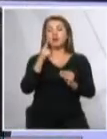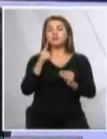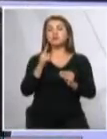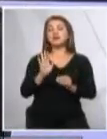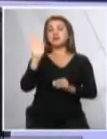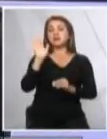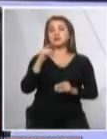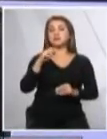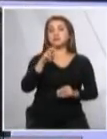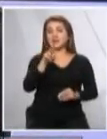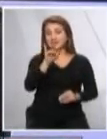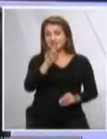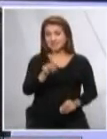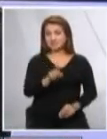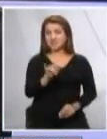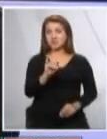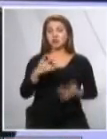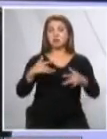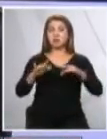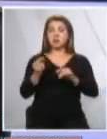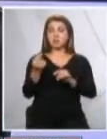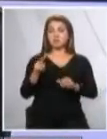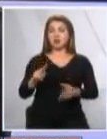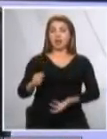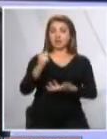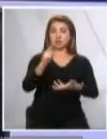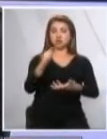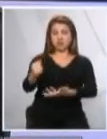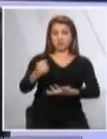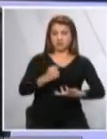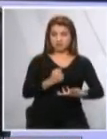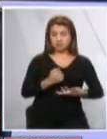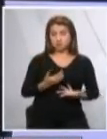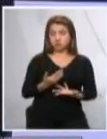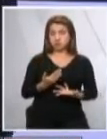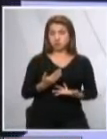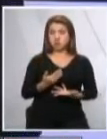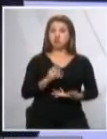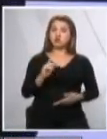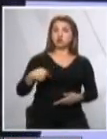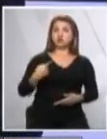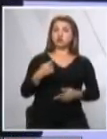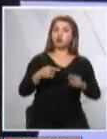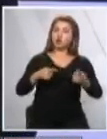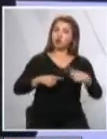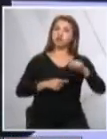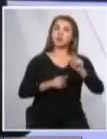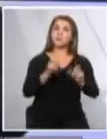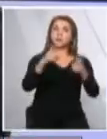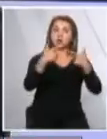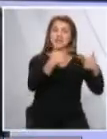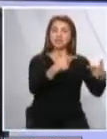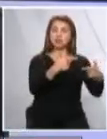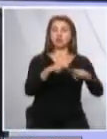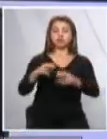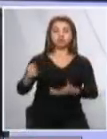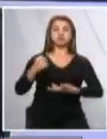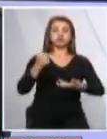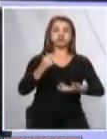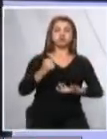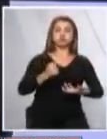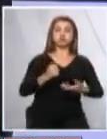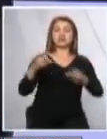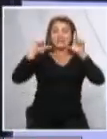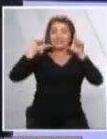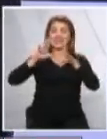tipo Parisi, le impugnaban por cualquier cosa la plata y no sé qué, se la pasaban. ¿Ya? Y resulta que teníamos detrás toda esta fiesta. Mientras las candidaturas grandes decían,